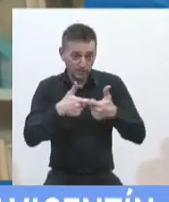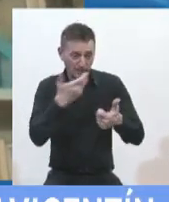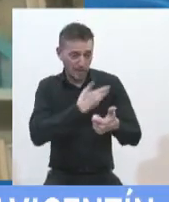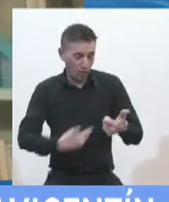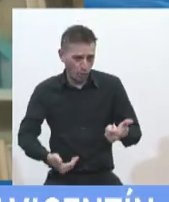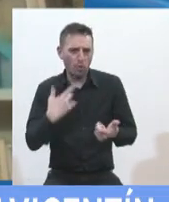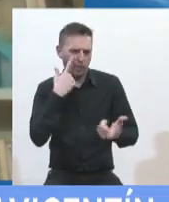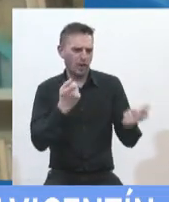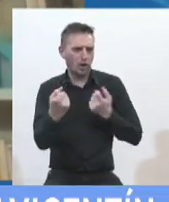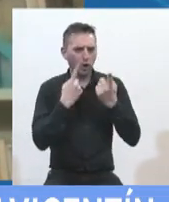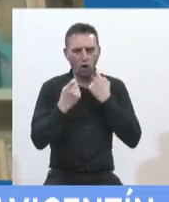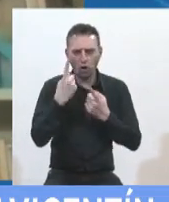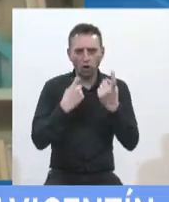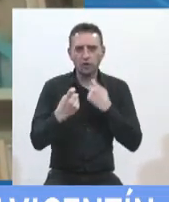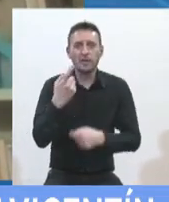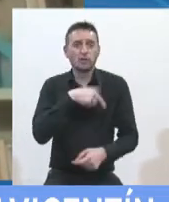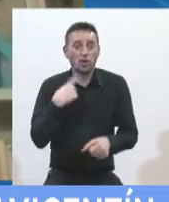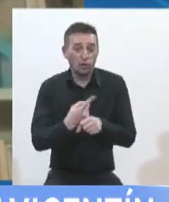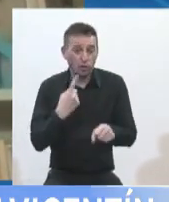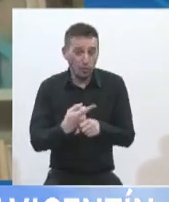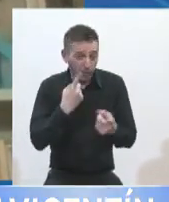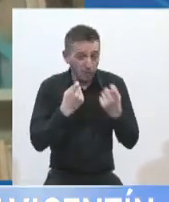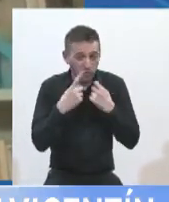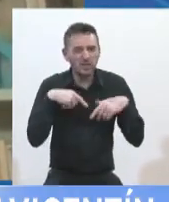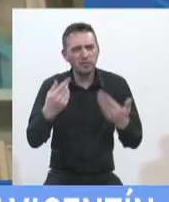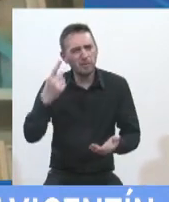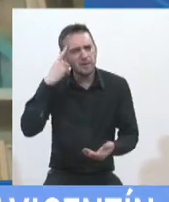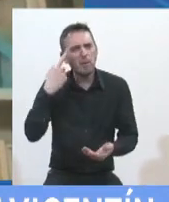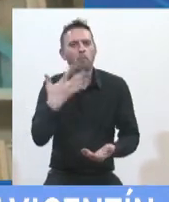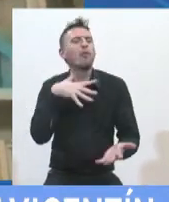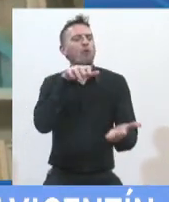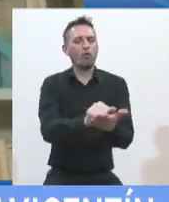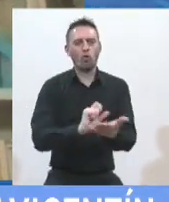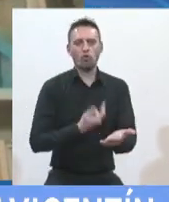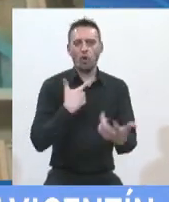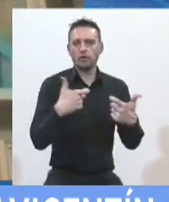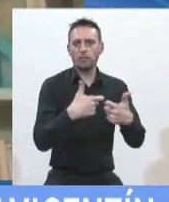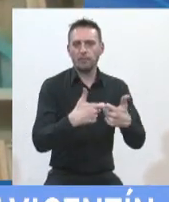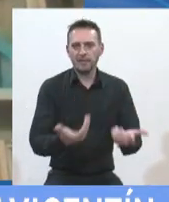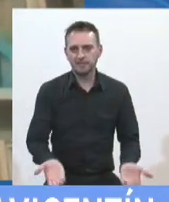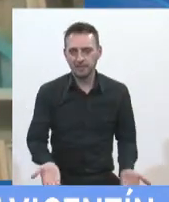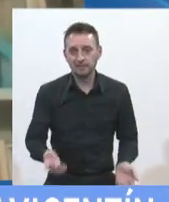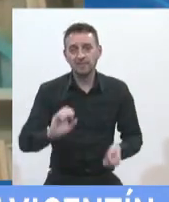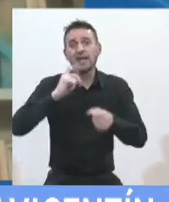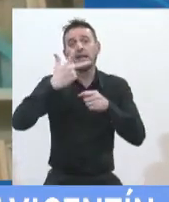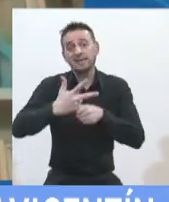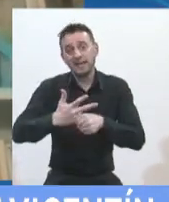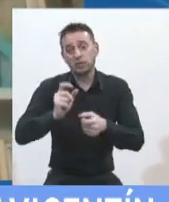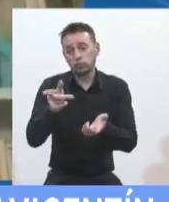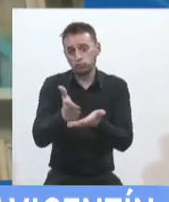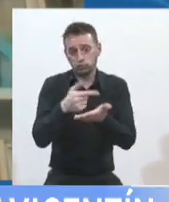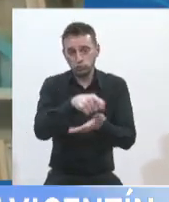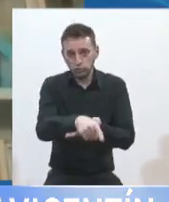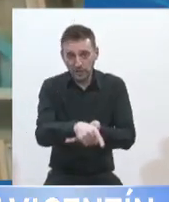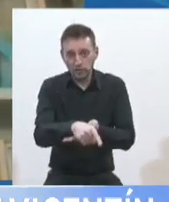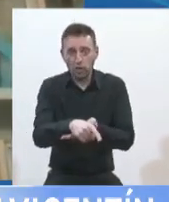tiene poder para controlar no podemos controlar eso y creemos que nos podemos hacer cargo de la empresa tercero es un sector